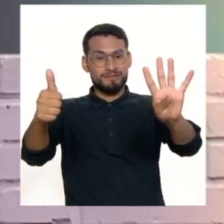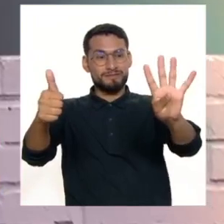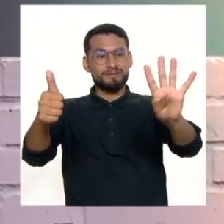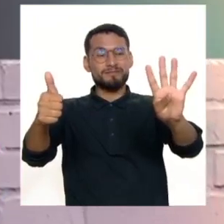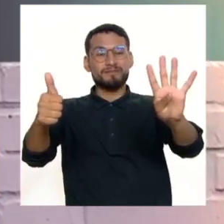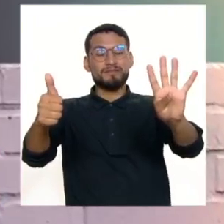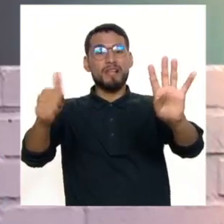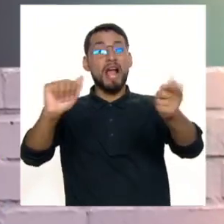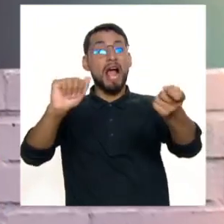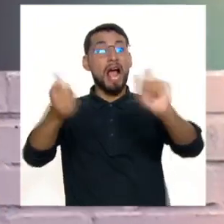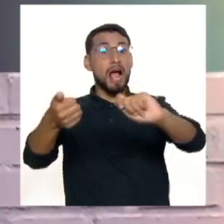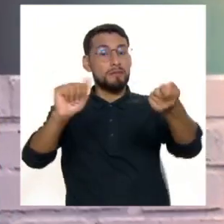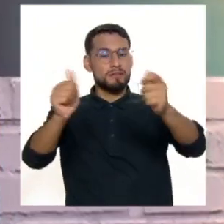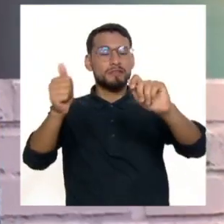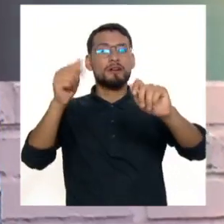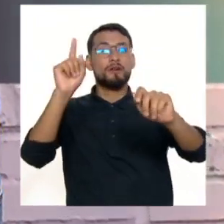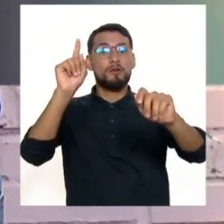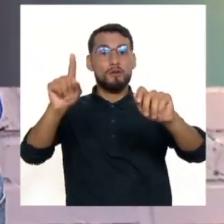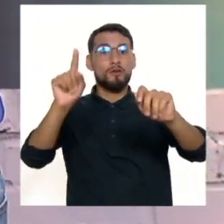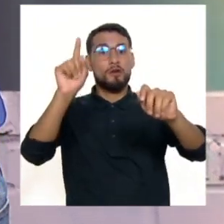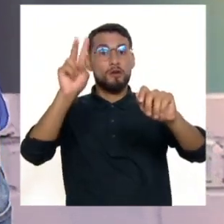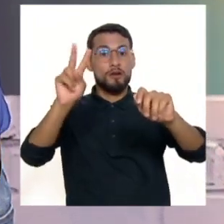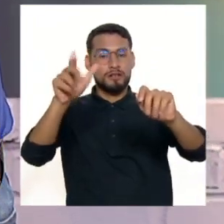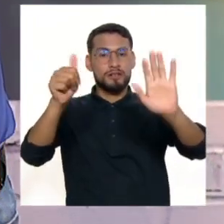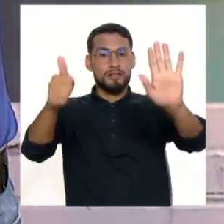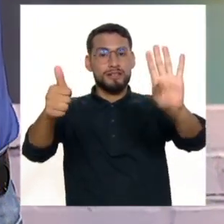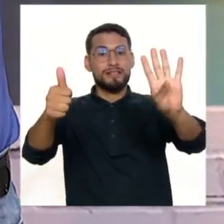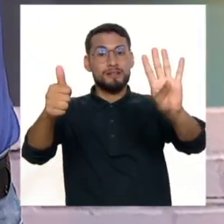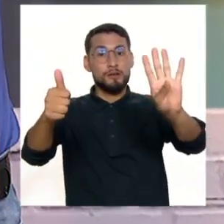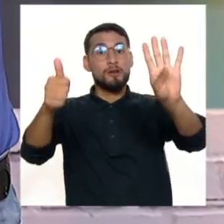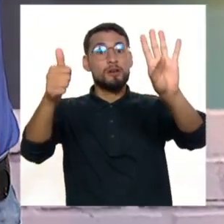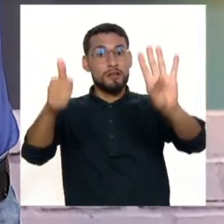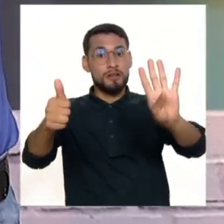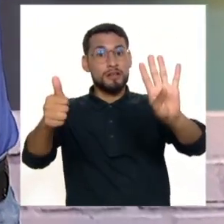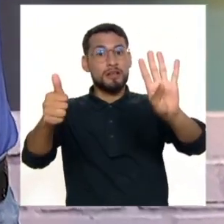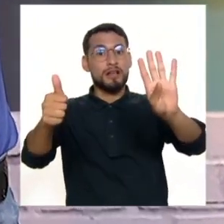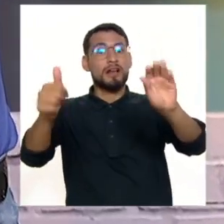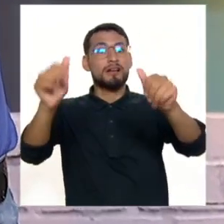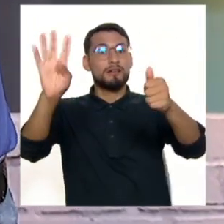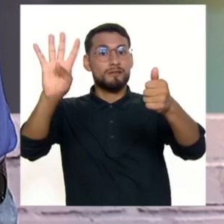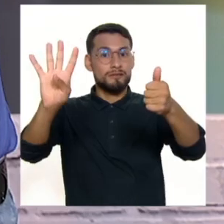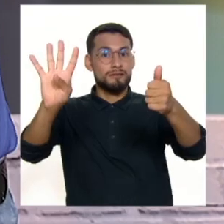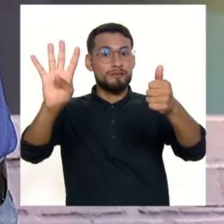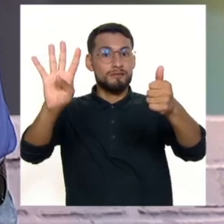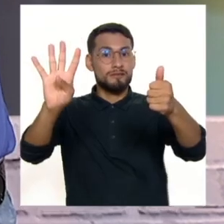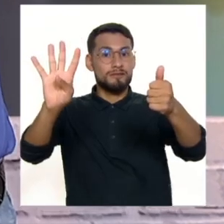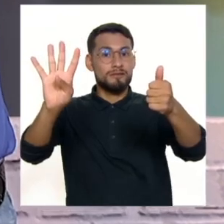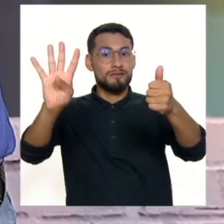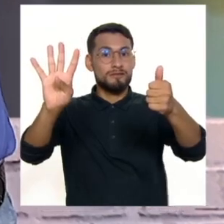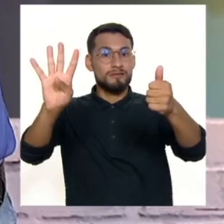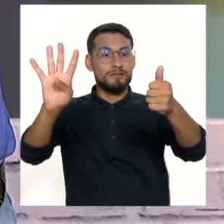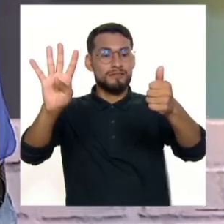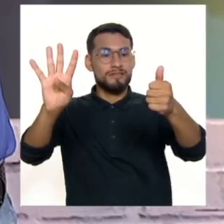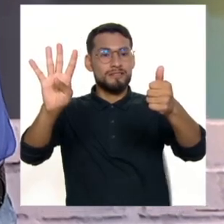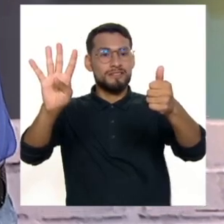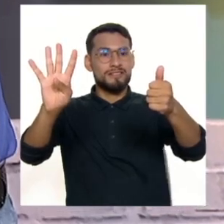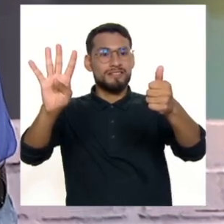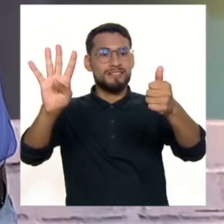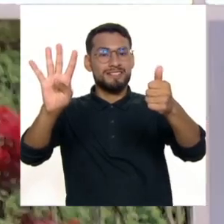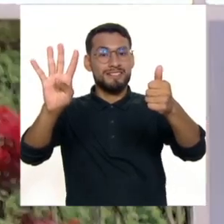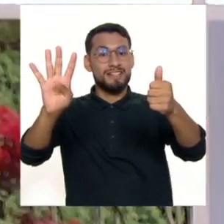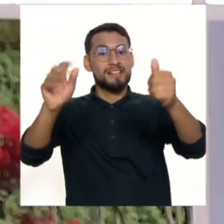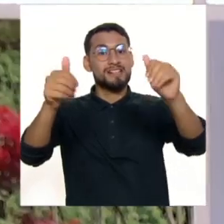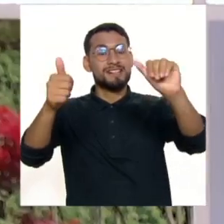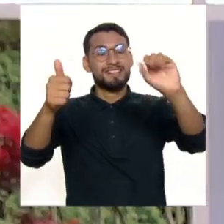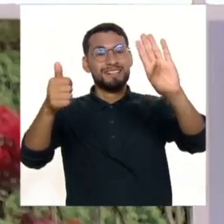pulgar escondido. Ajá. A la voz de 3 hacemos cambio. 1, 2, 3. Cambio. Ay, no. Levántate. Ahí está.